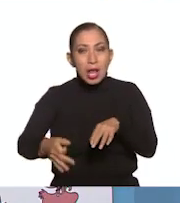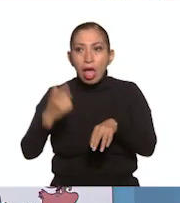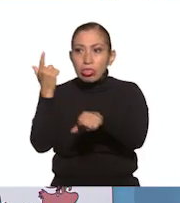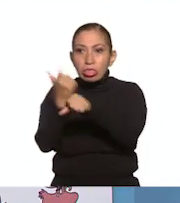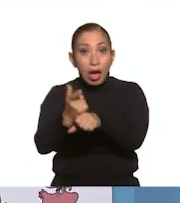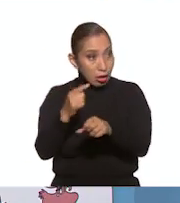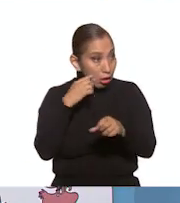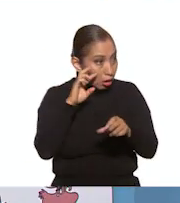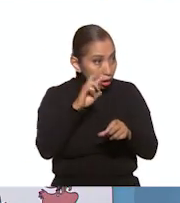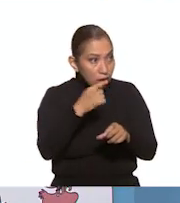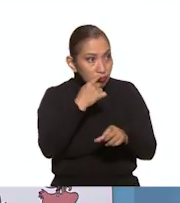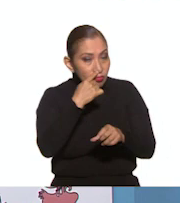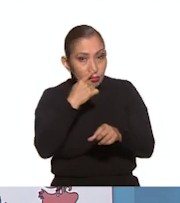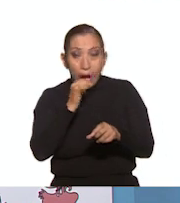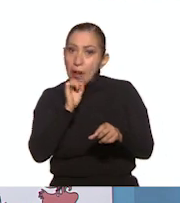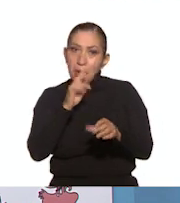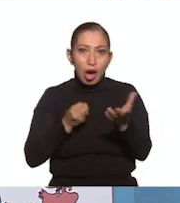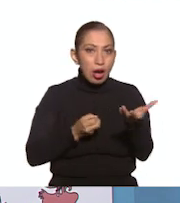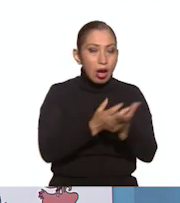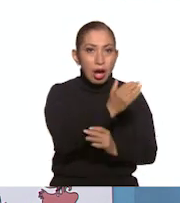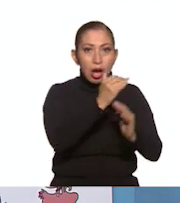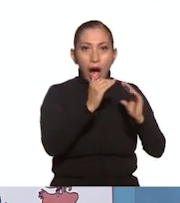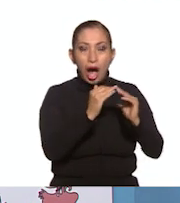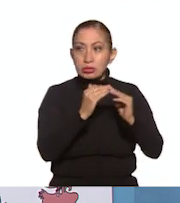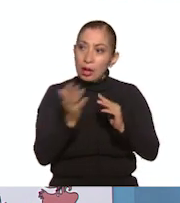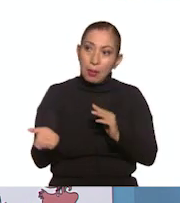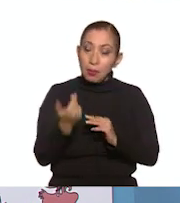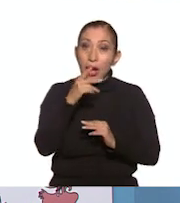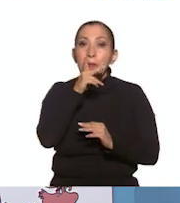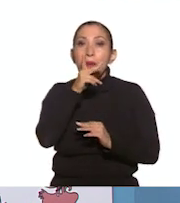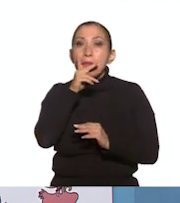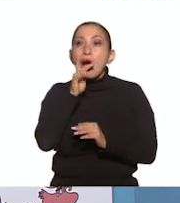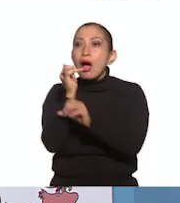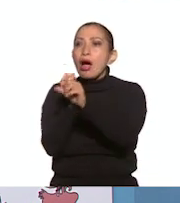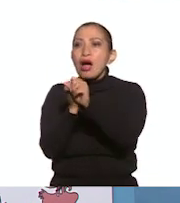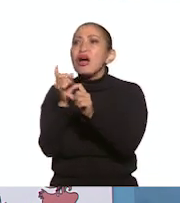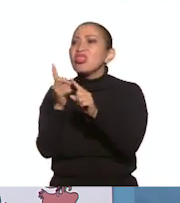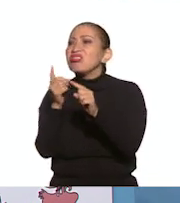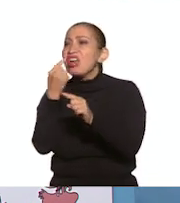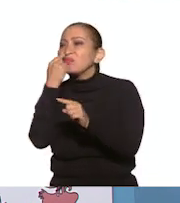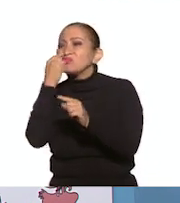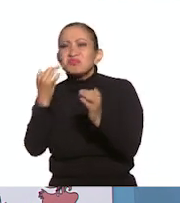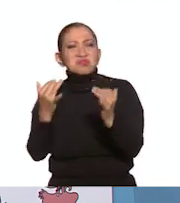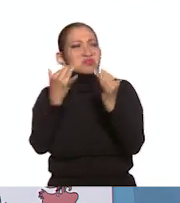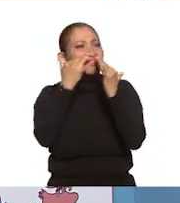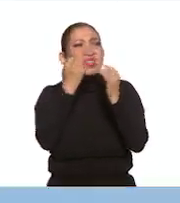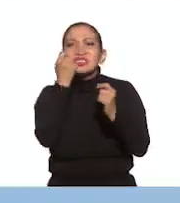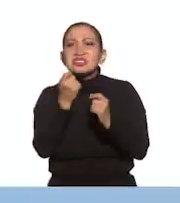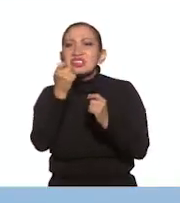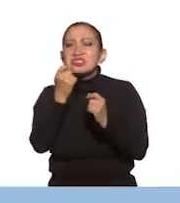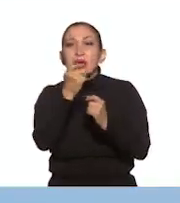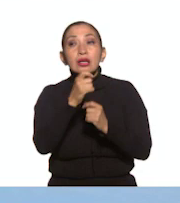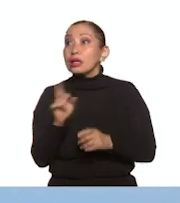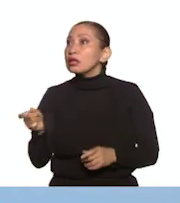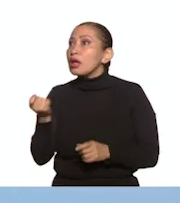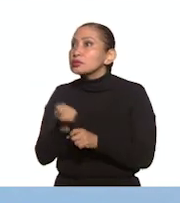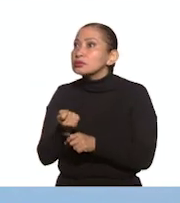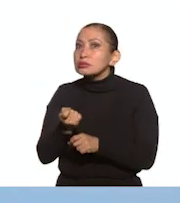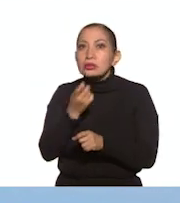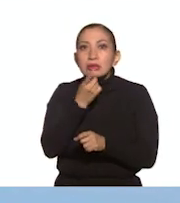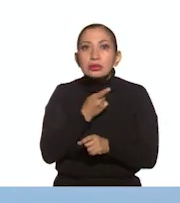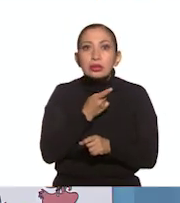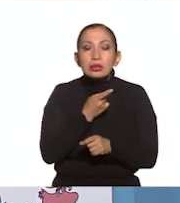percibió. Así que decidimos salir de la casa para que mi papá averiguara de dónde venía el olor tan fuerte. ¿Y qué era? ¿Qué